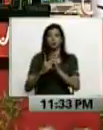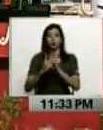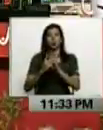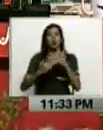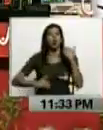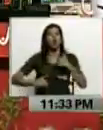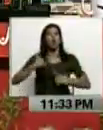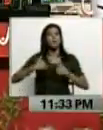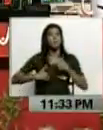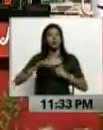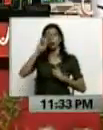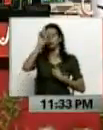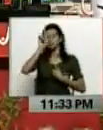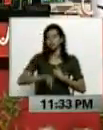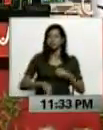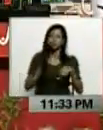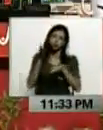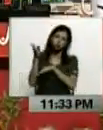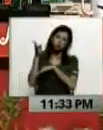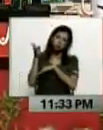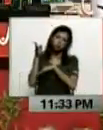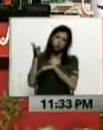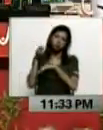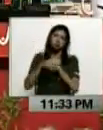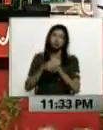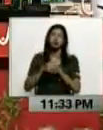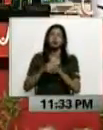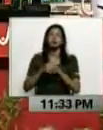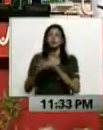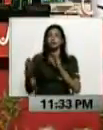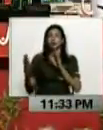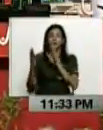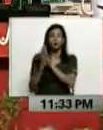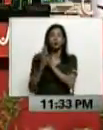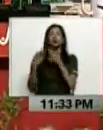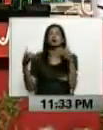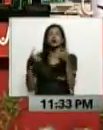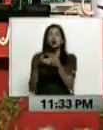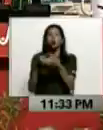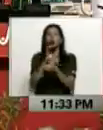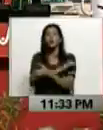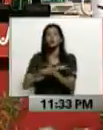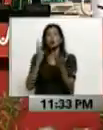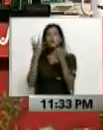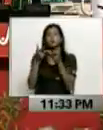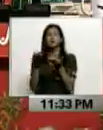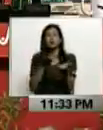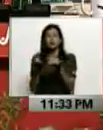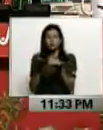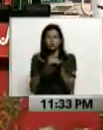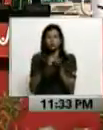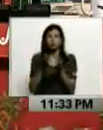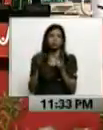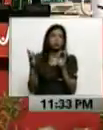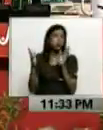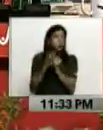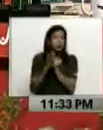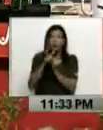miércoles iba yo para la para la asamblea nacional a la comisión de administración y servicio que llenaba eso